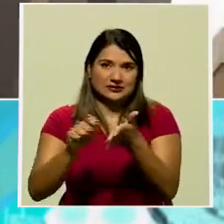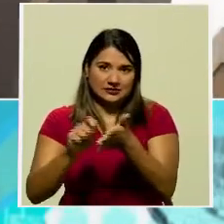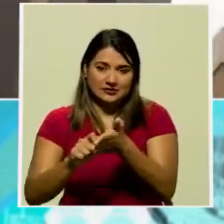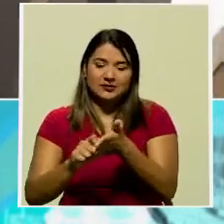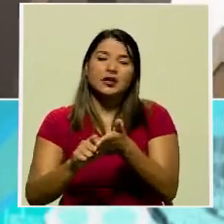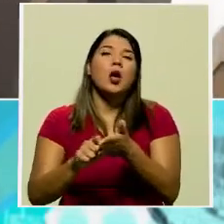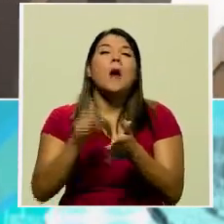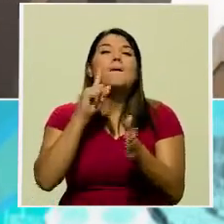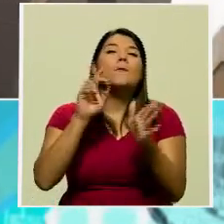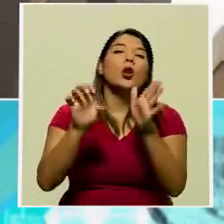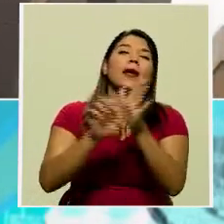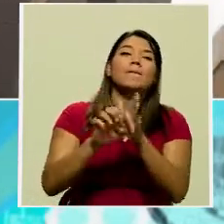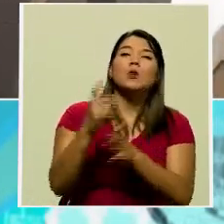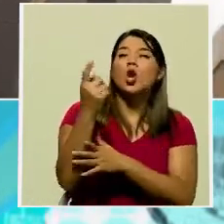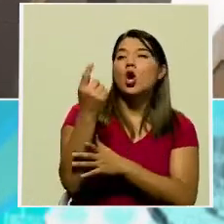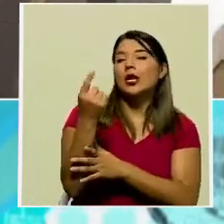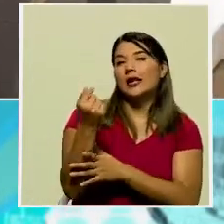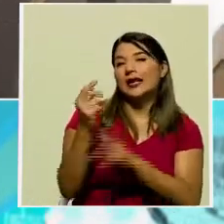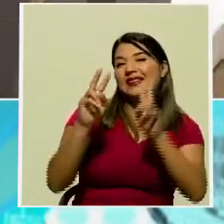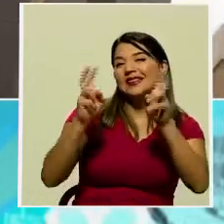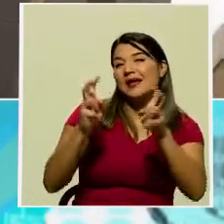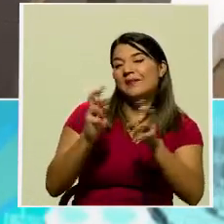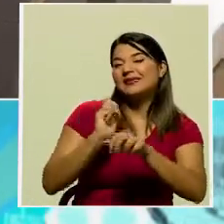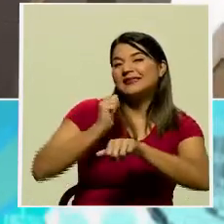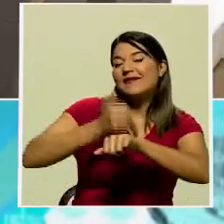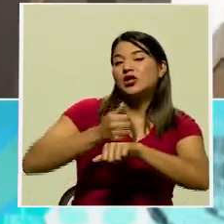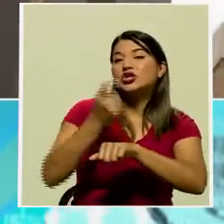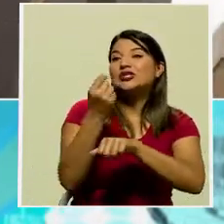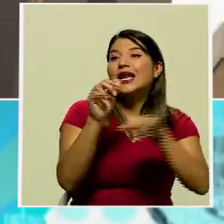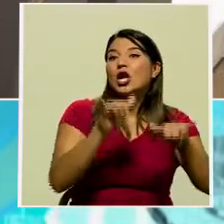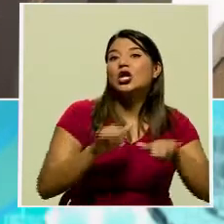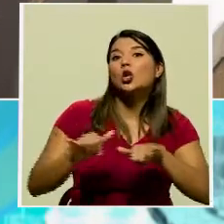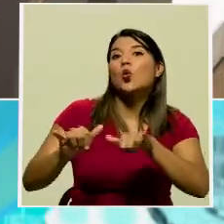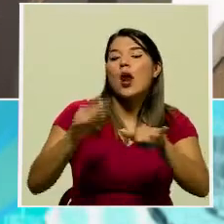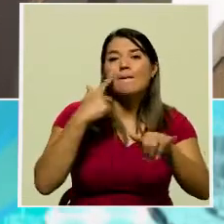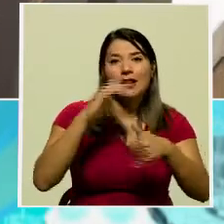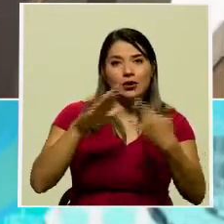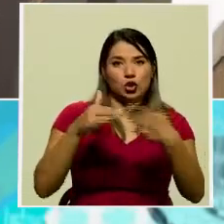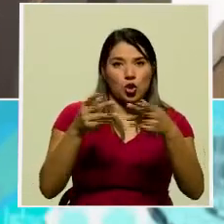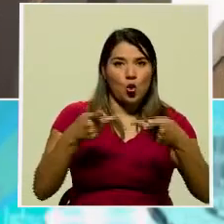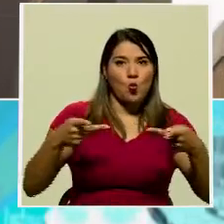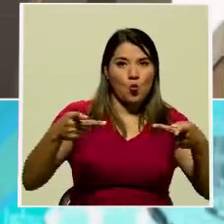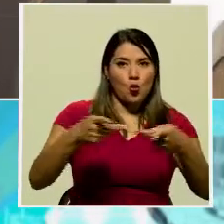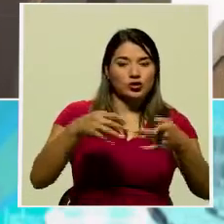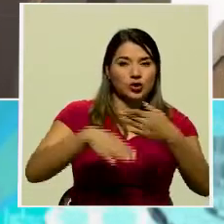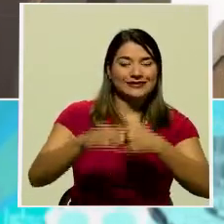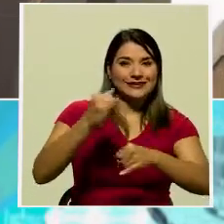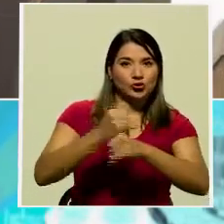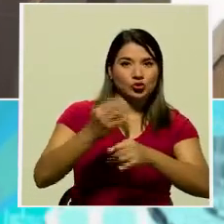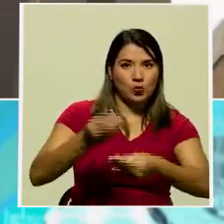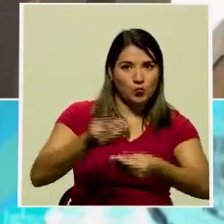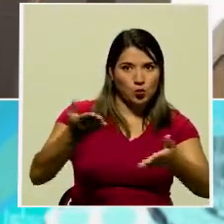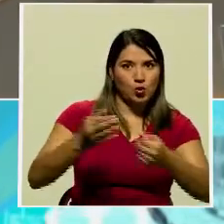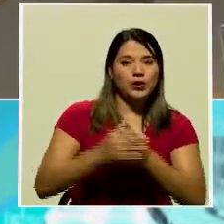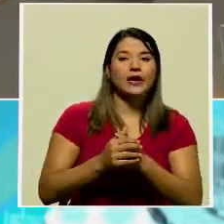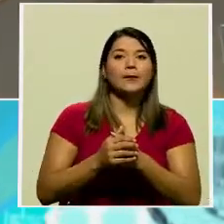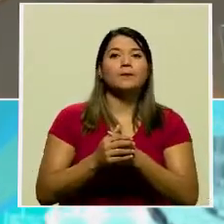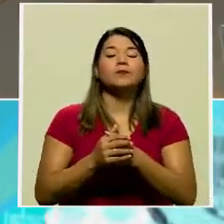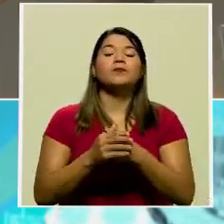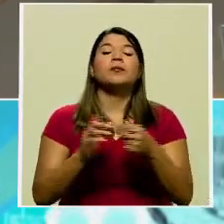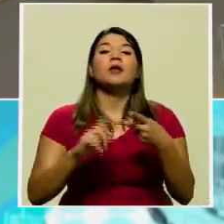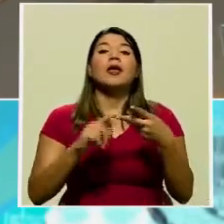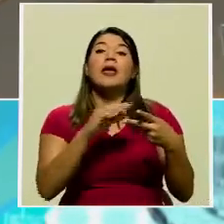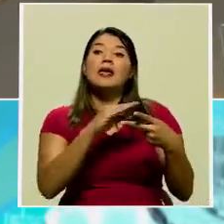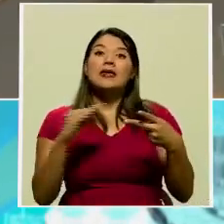del salario global, recordando también que el tema de lo que es la rectoría y convenciones colectivas son las